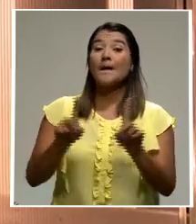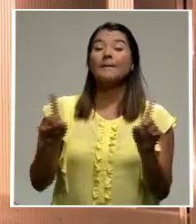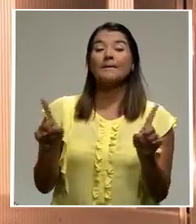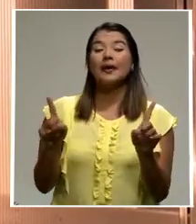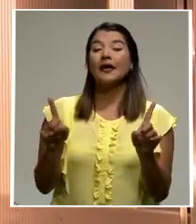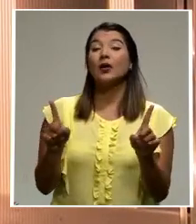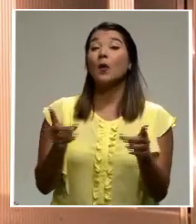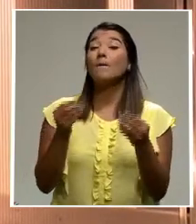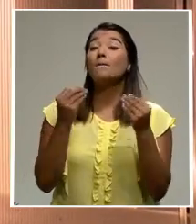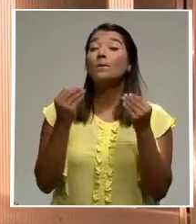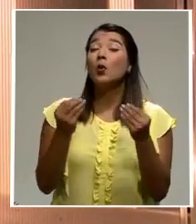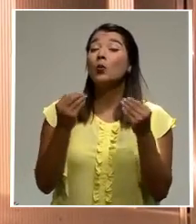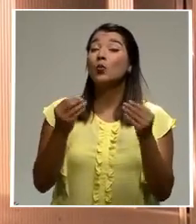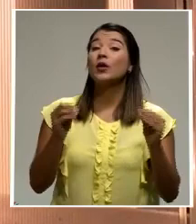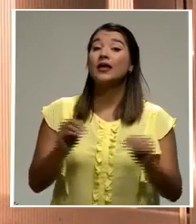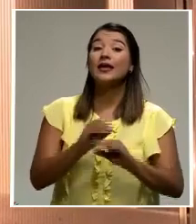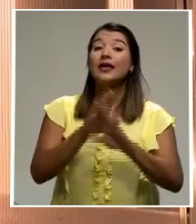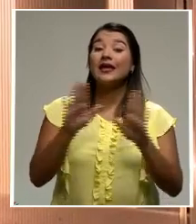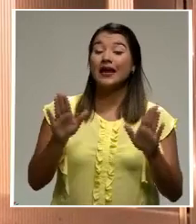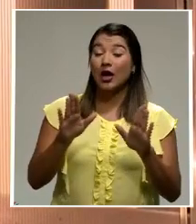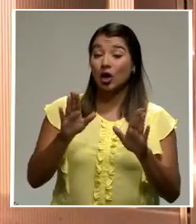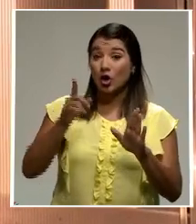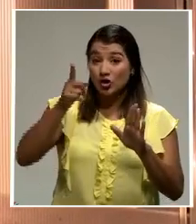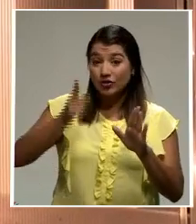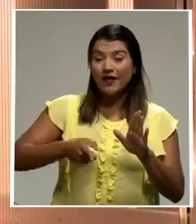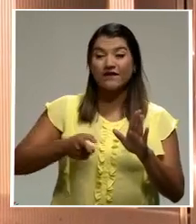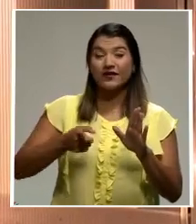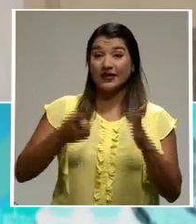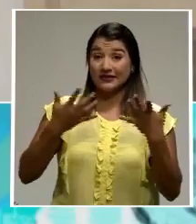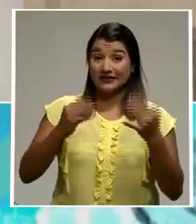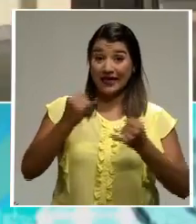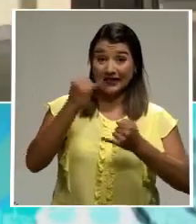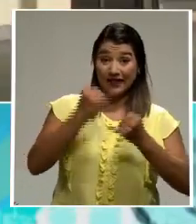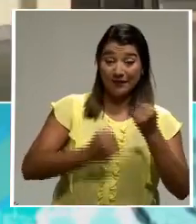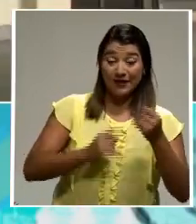sido muy claro en que tienen que estar o terminados